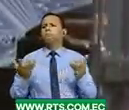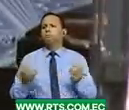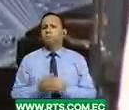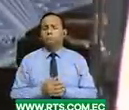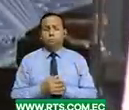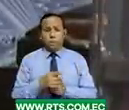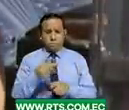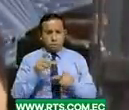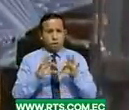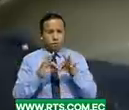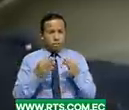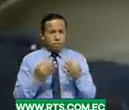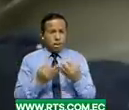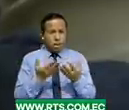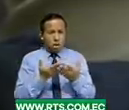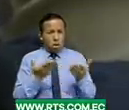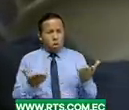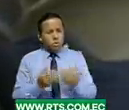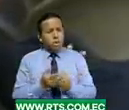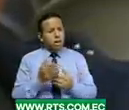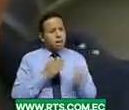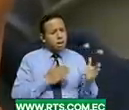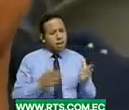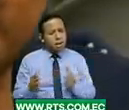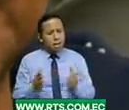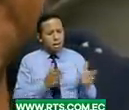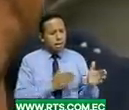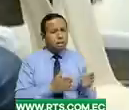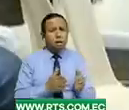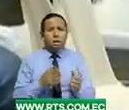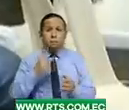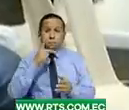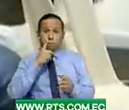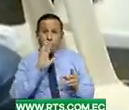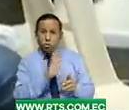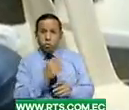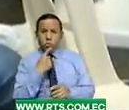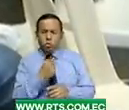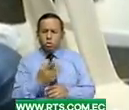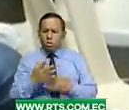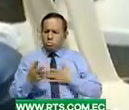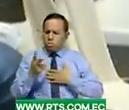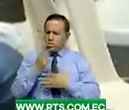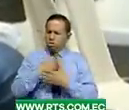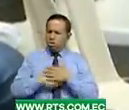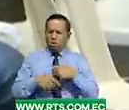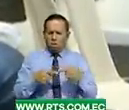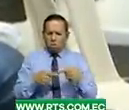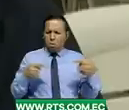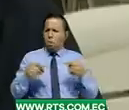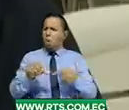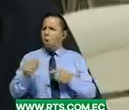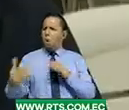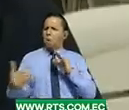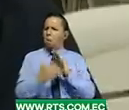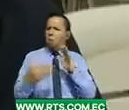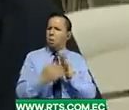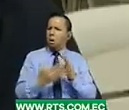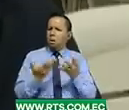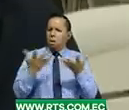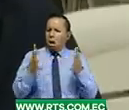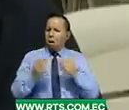del velorio, el padre del occiso dijo que no tenía enemigos ni amenazas de nadie. La verdad que no